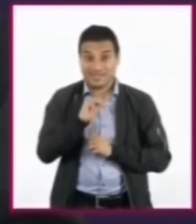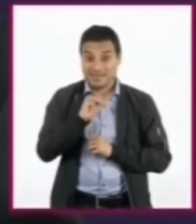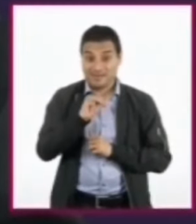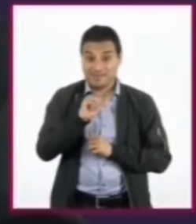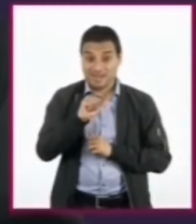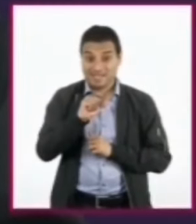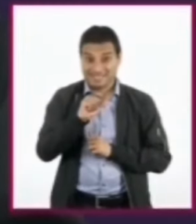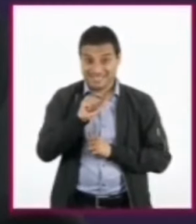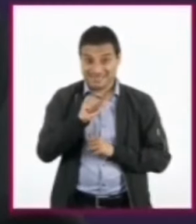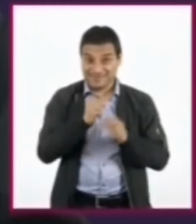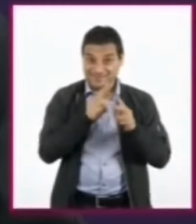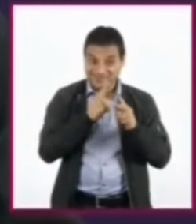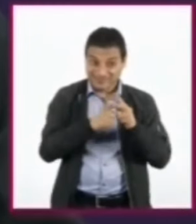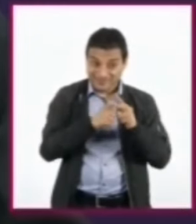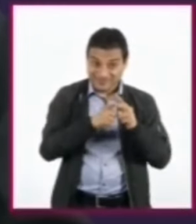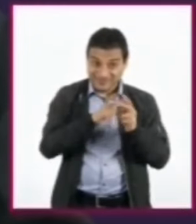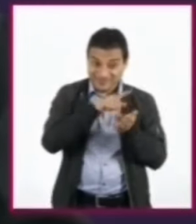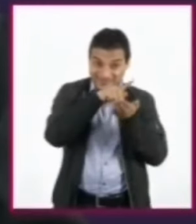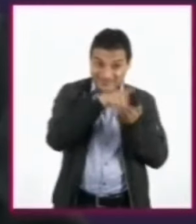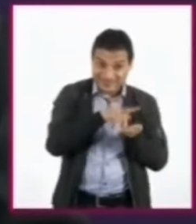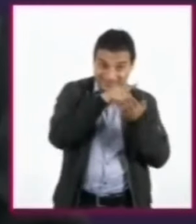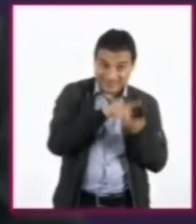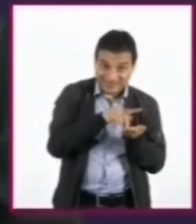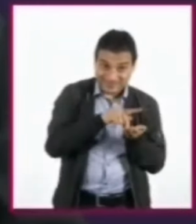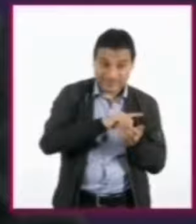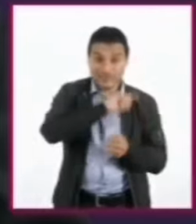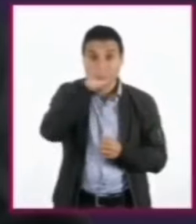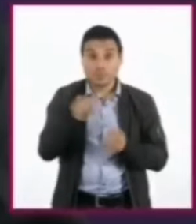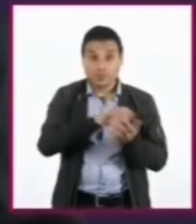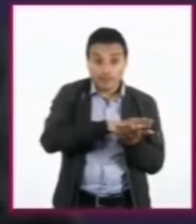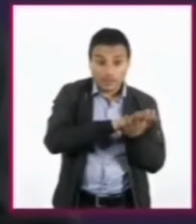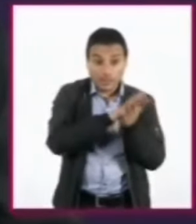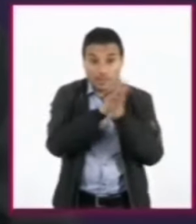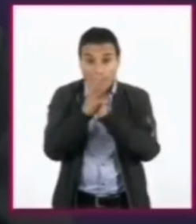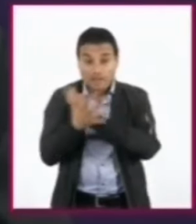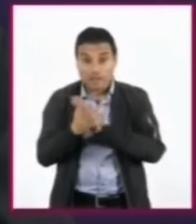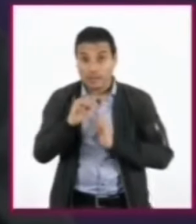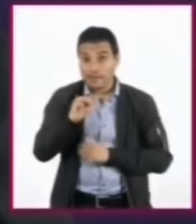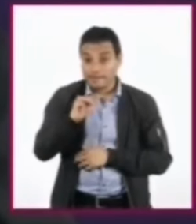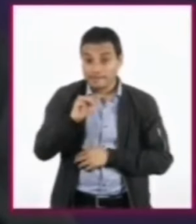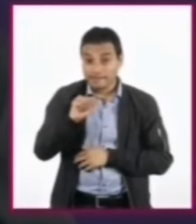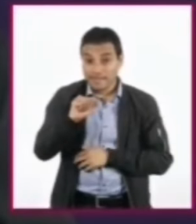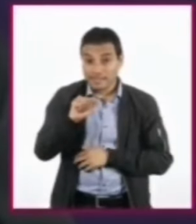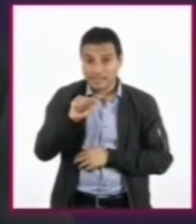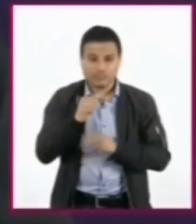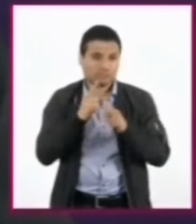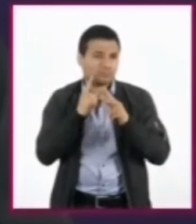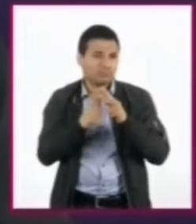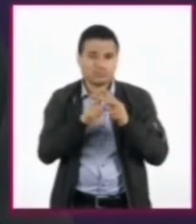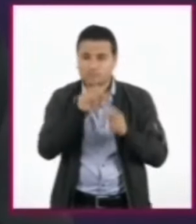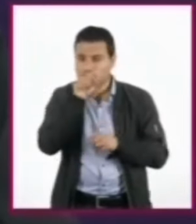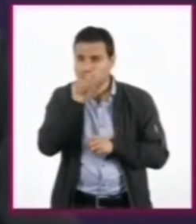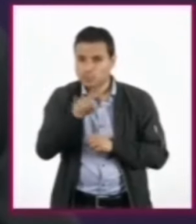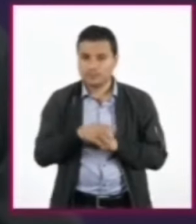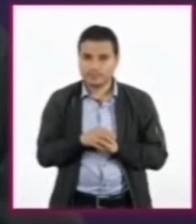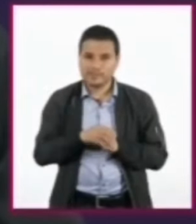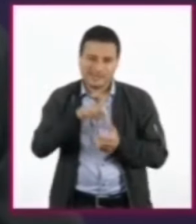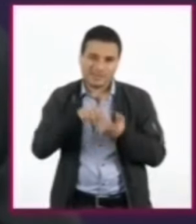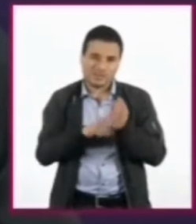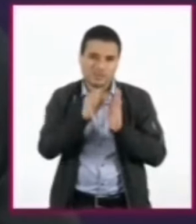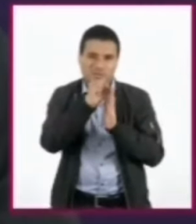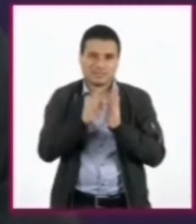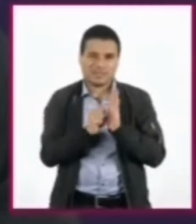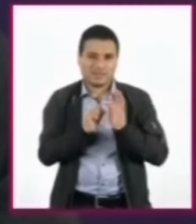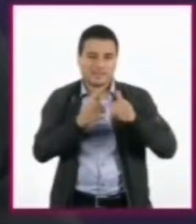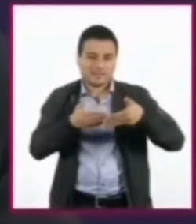en una reacción química siempre será igual a la magnitud de la masa final cuando se utilice un sistema cerrado, en caso